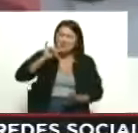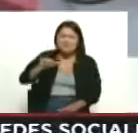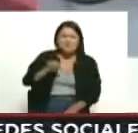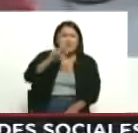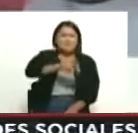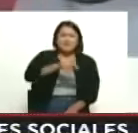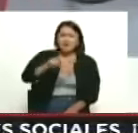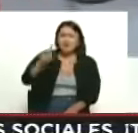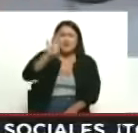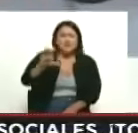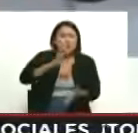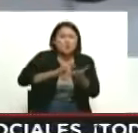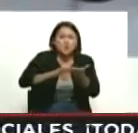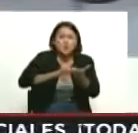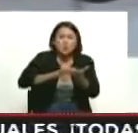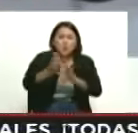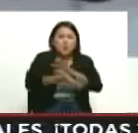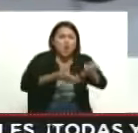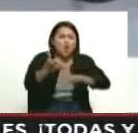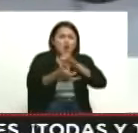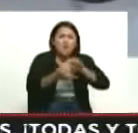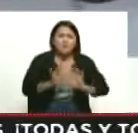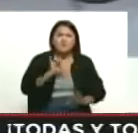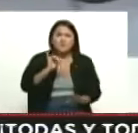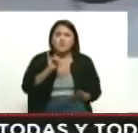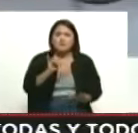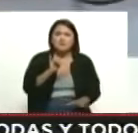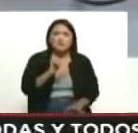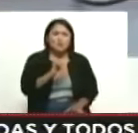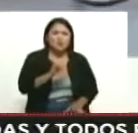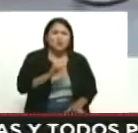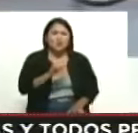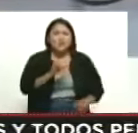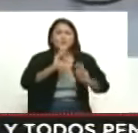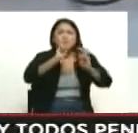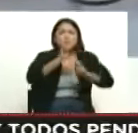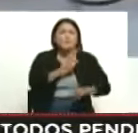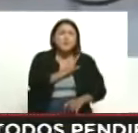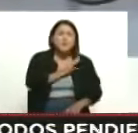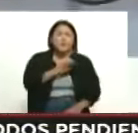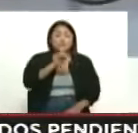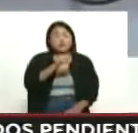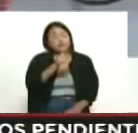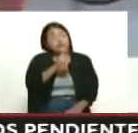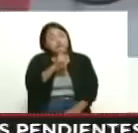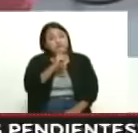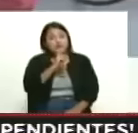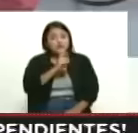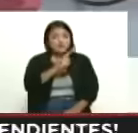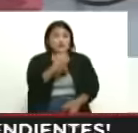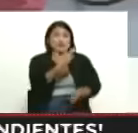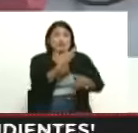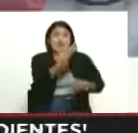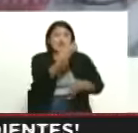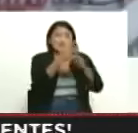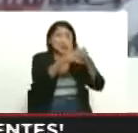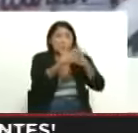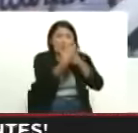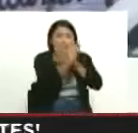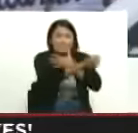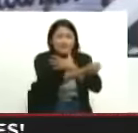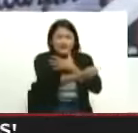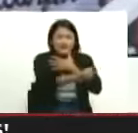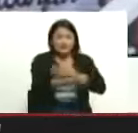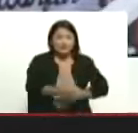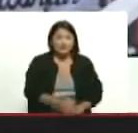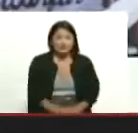se resuelven las cosas, las resolvemos nosotros. Eso cuesta que ellos lo entiendan, porque así han